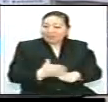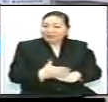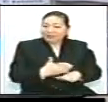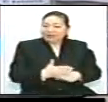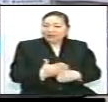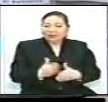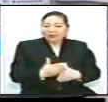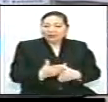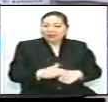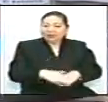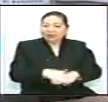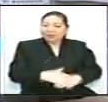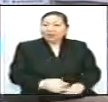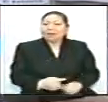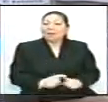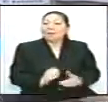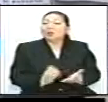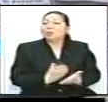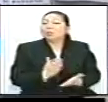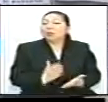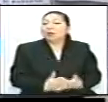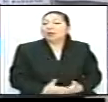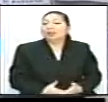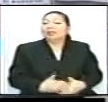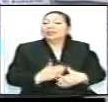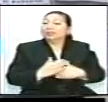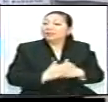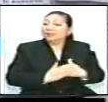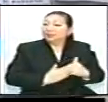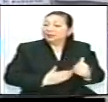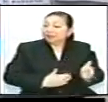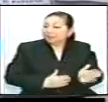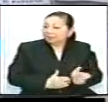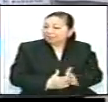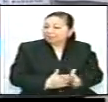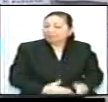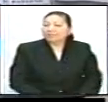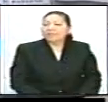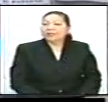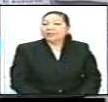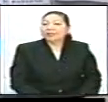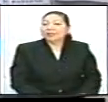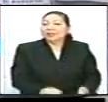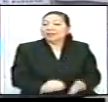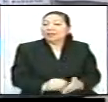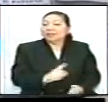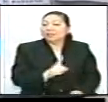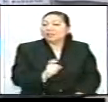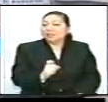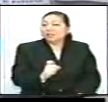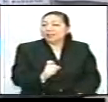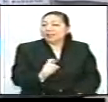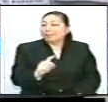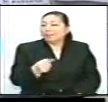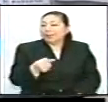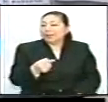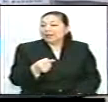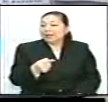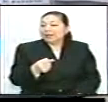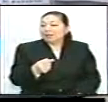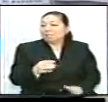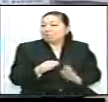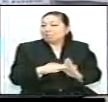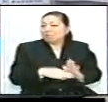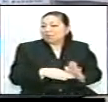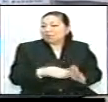no entramos en ese plano. Pero el problema, por ejemplo, de la infraestructura vial, que se necesita más de 100.000, entre 100.000, como